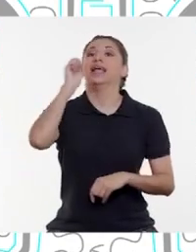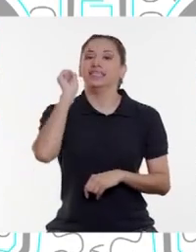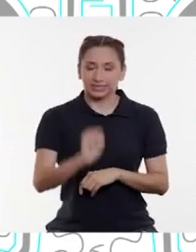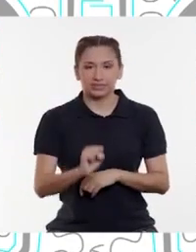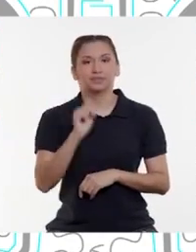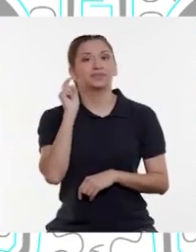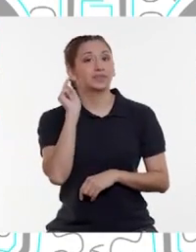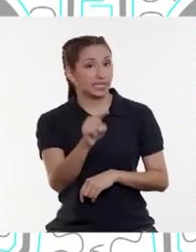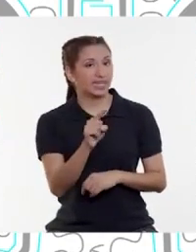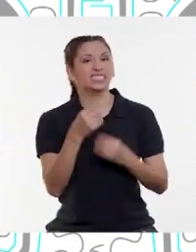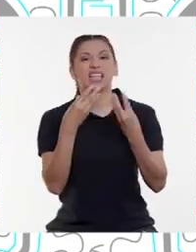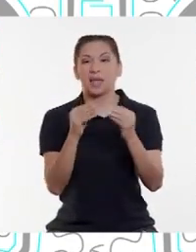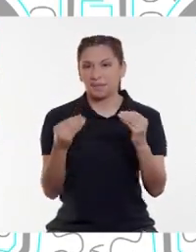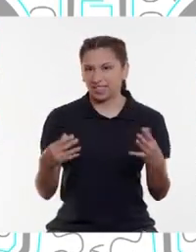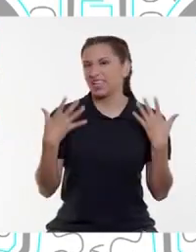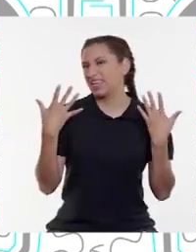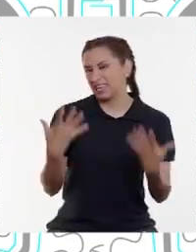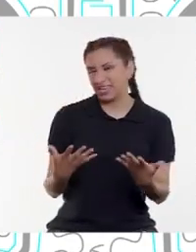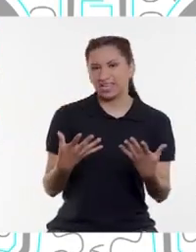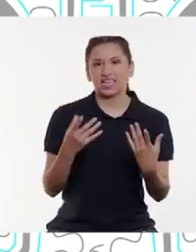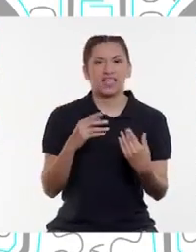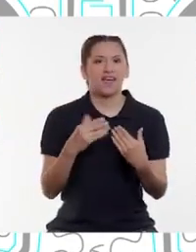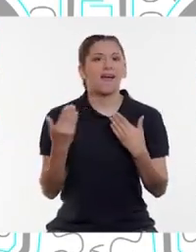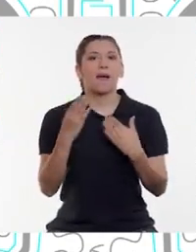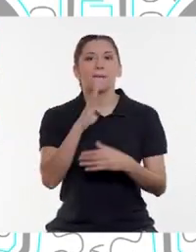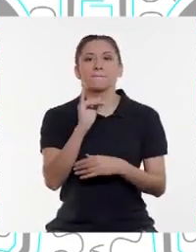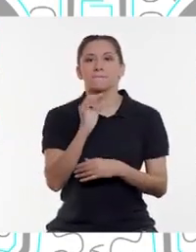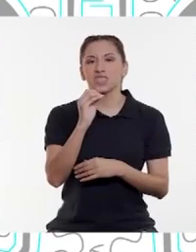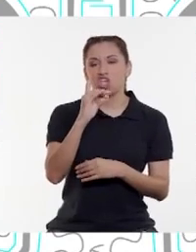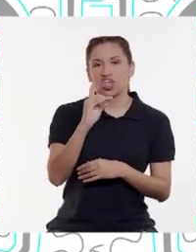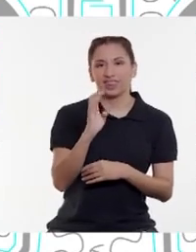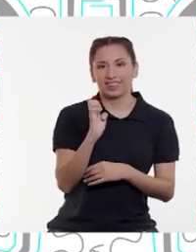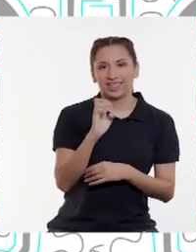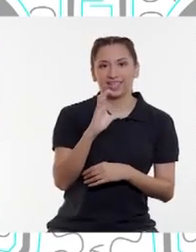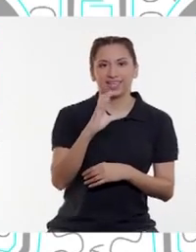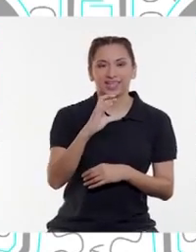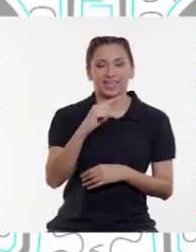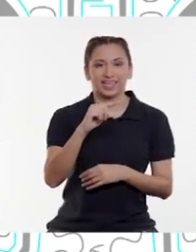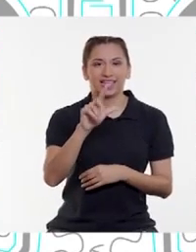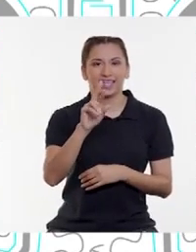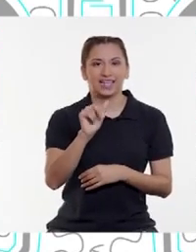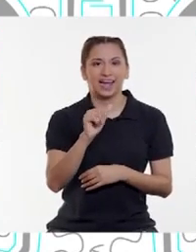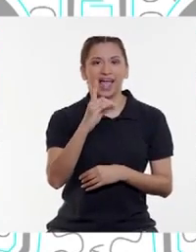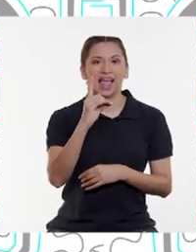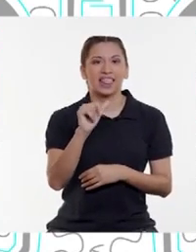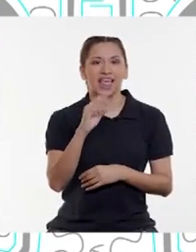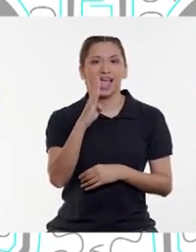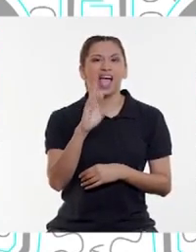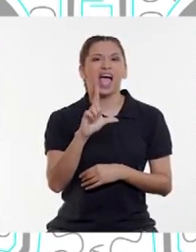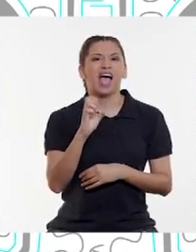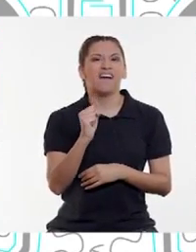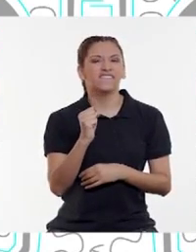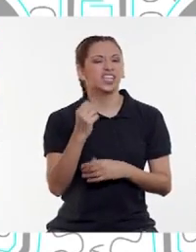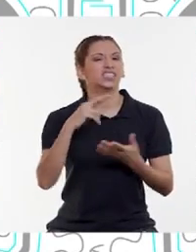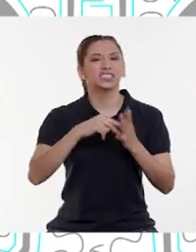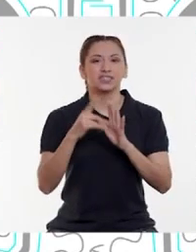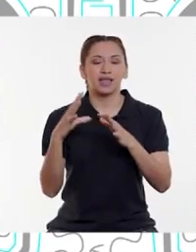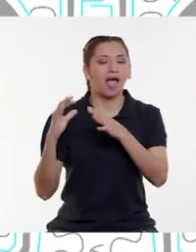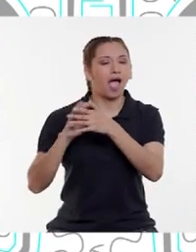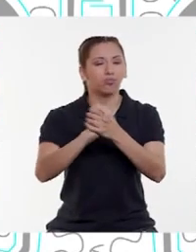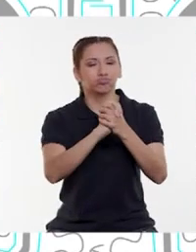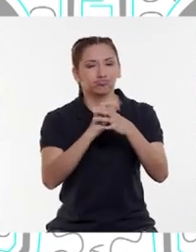¡Ajá! Y esos materiales eran los materiales biodegradables. Y se llamaban así porque se